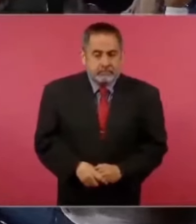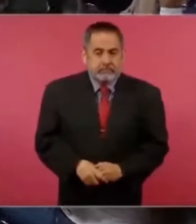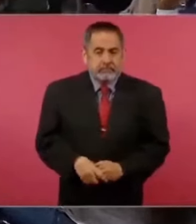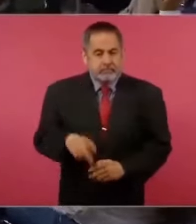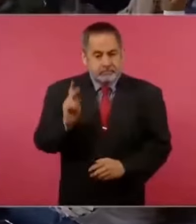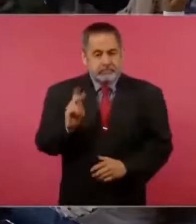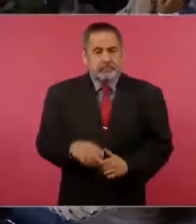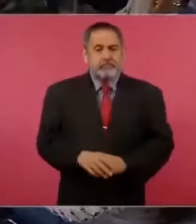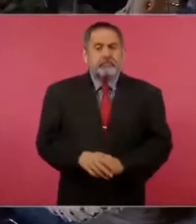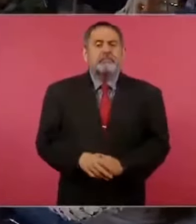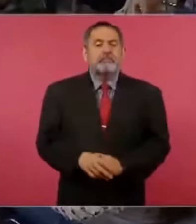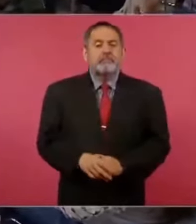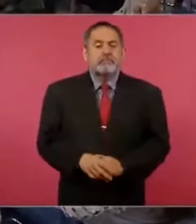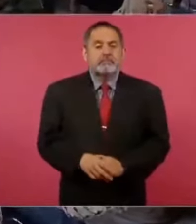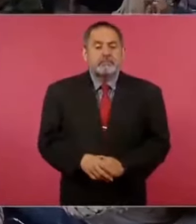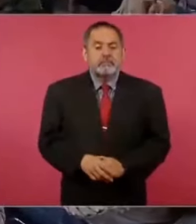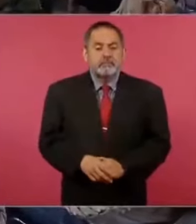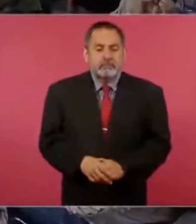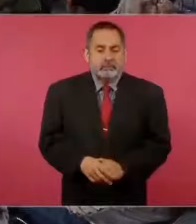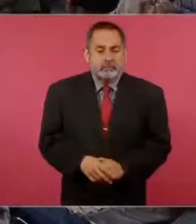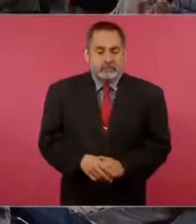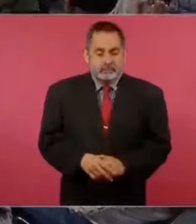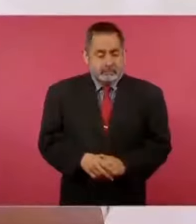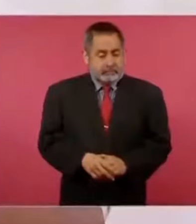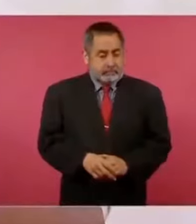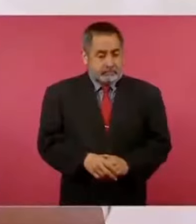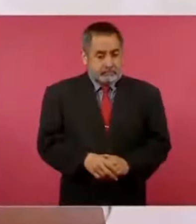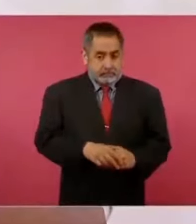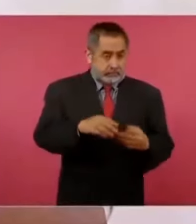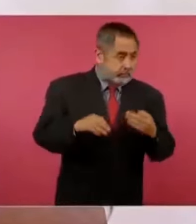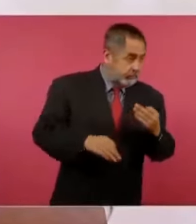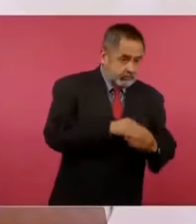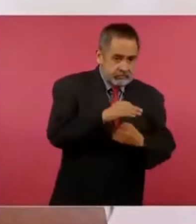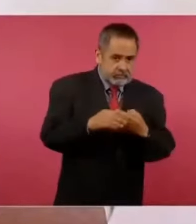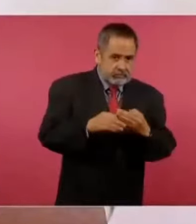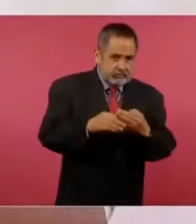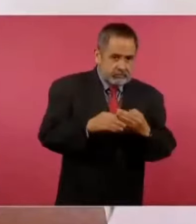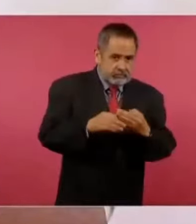Pero no es todo así.